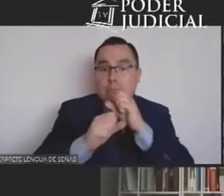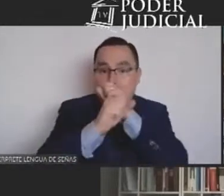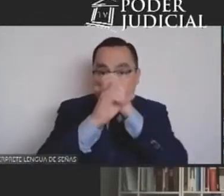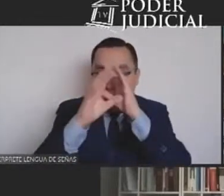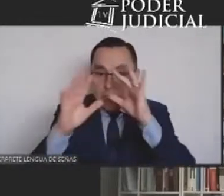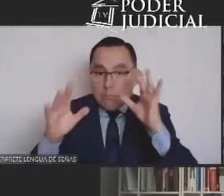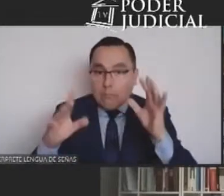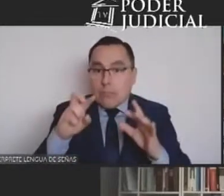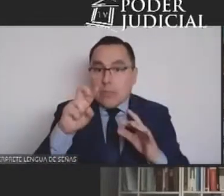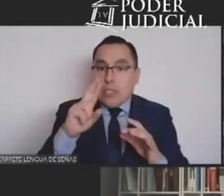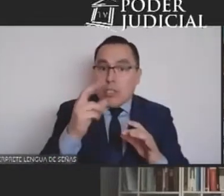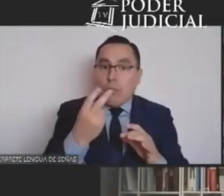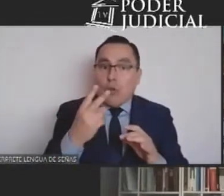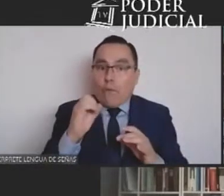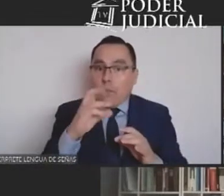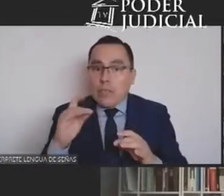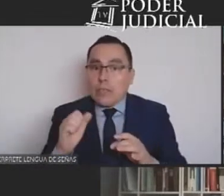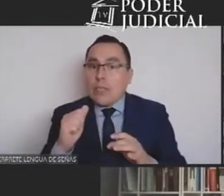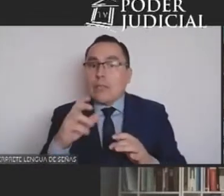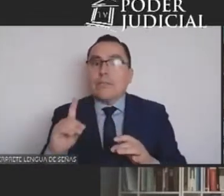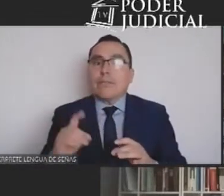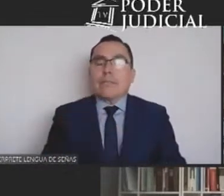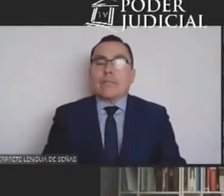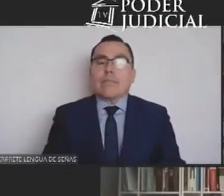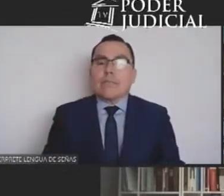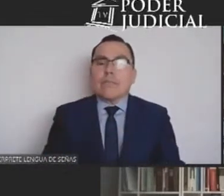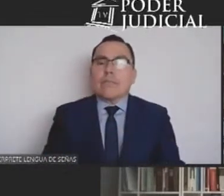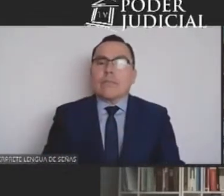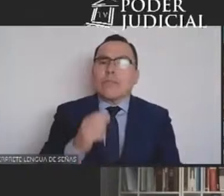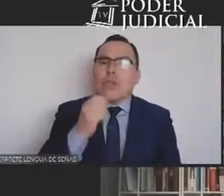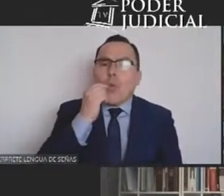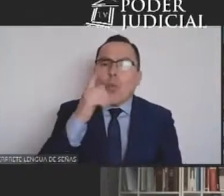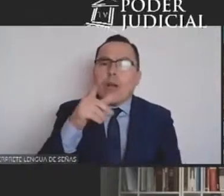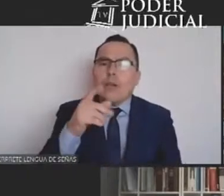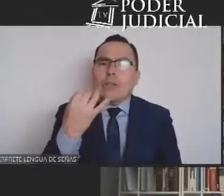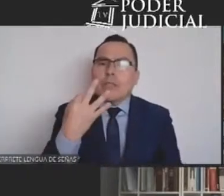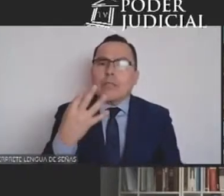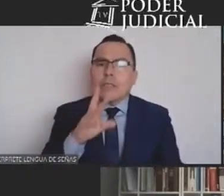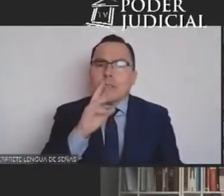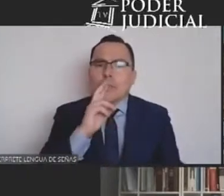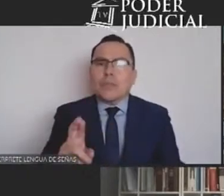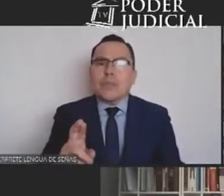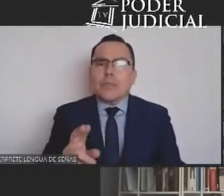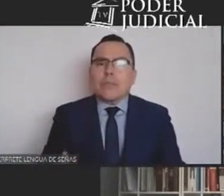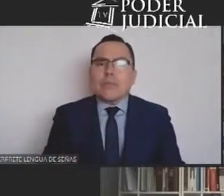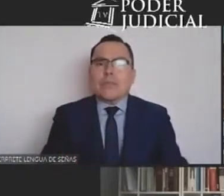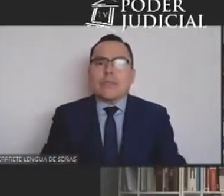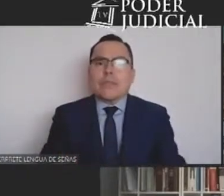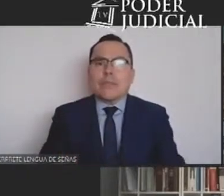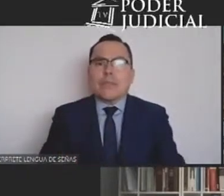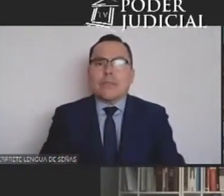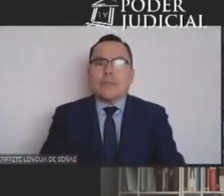sé cuál de los tres expositores asumirá esta pregunta.